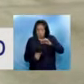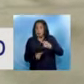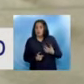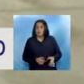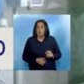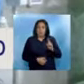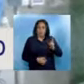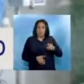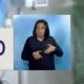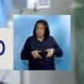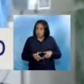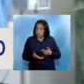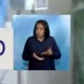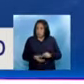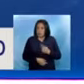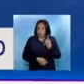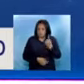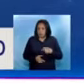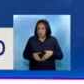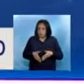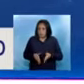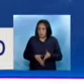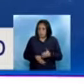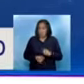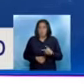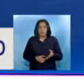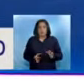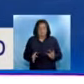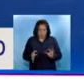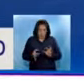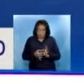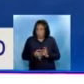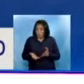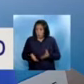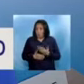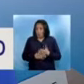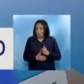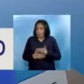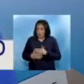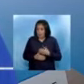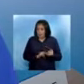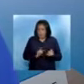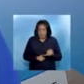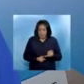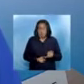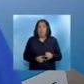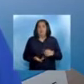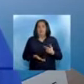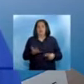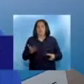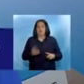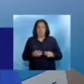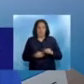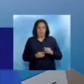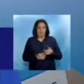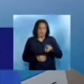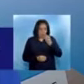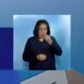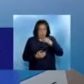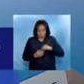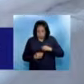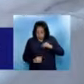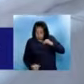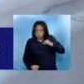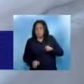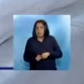aparato reproductor y una vía urinaria. Por el tipo de unión que tienen, comparten tanto la salida del sistema digestivo como la salida del